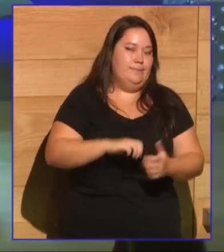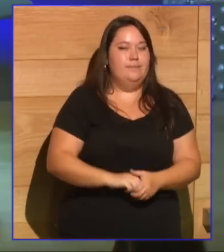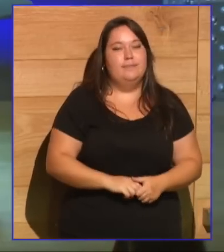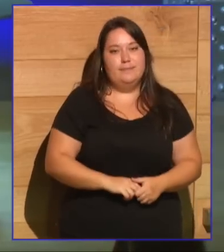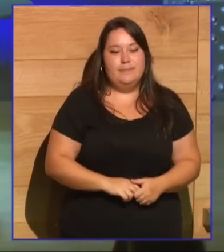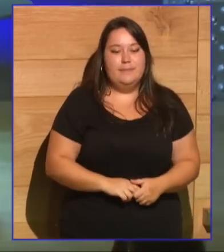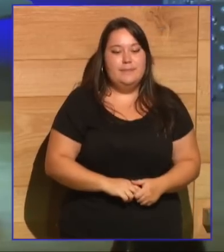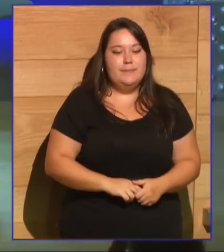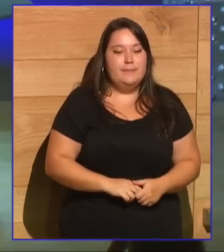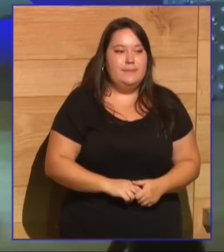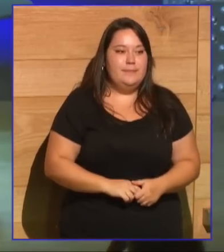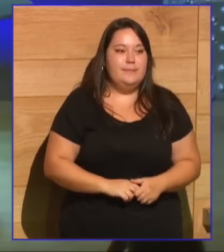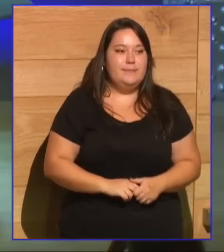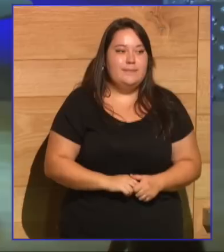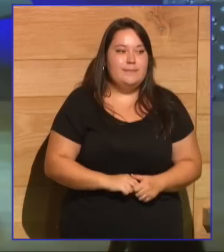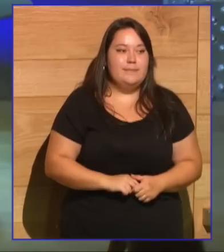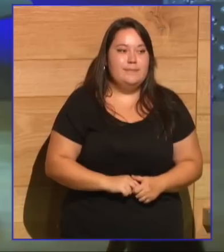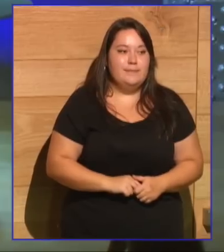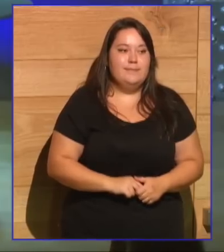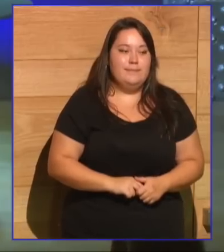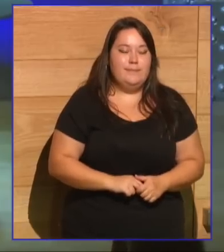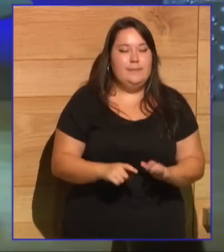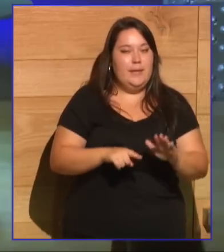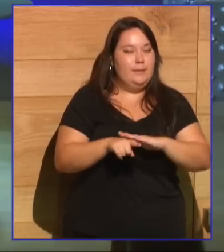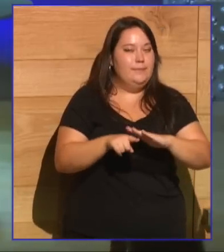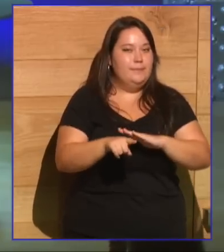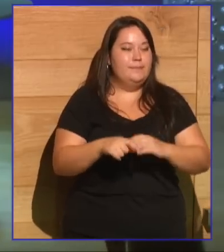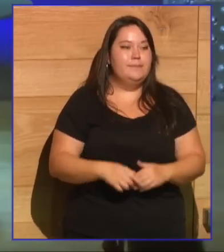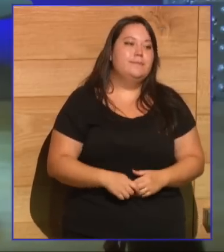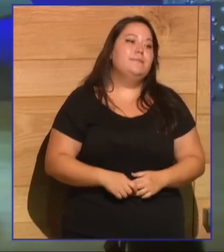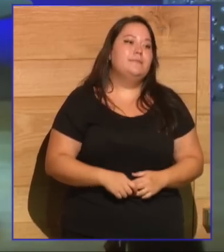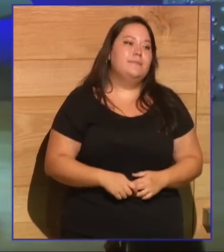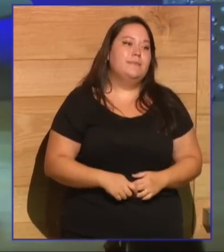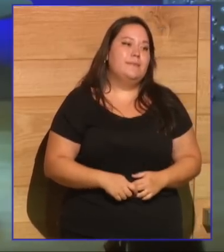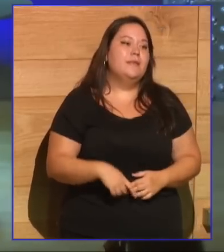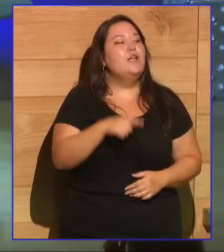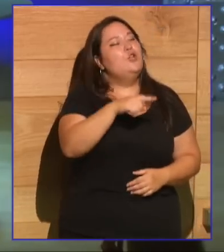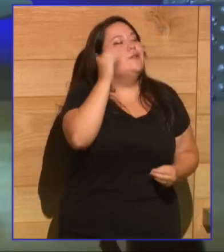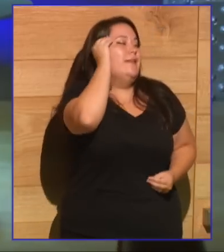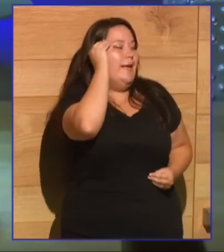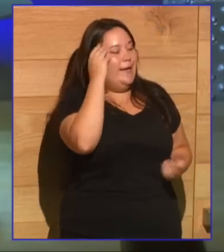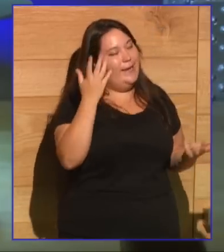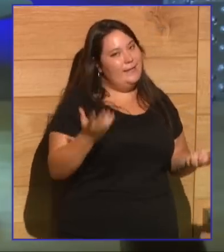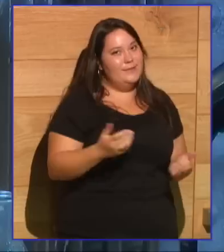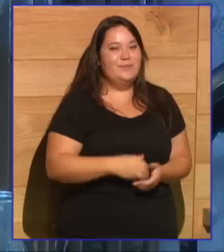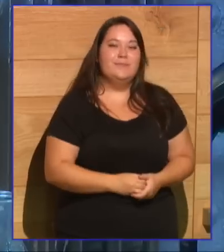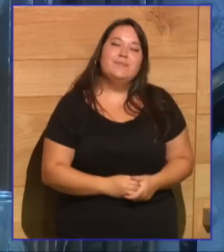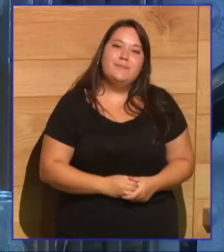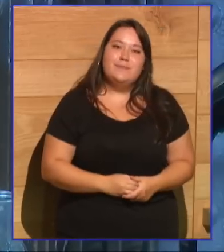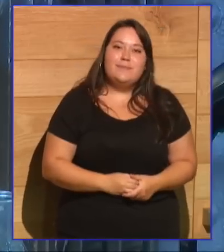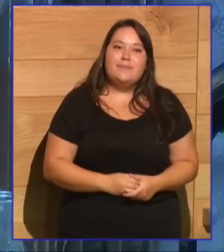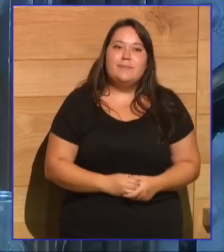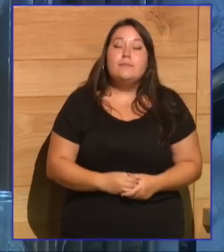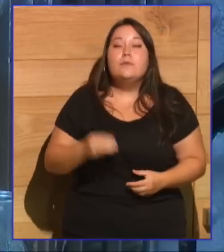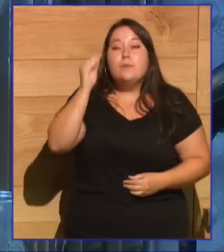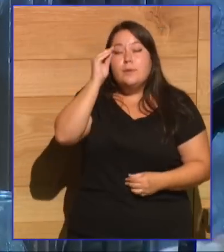lectura estaba diciendo en serio voy a jugar sus cartas que crees juan creo que en